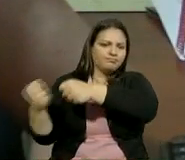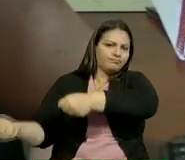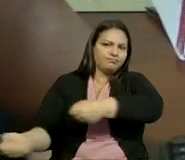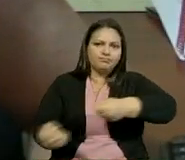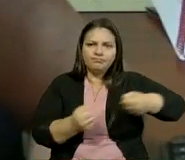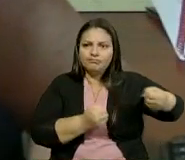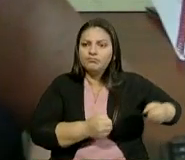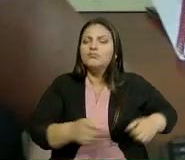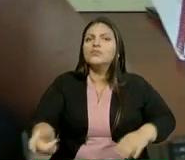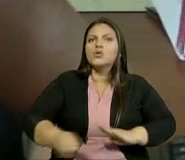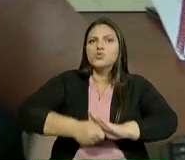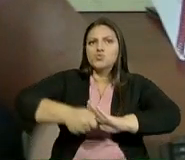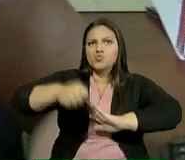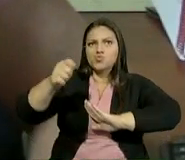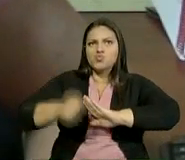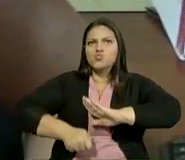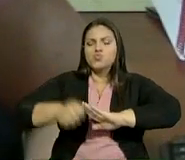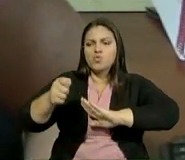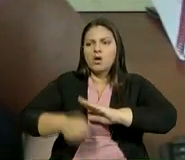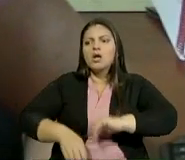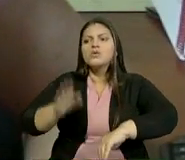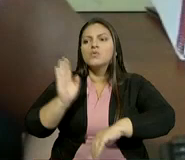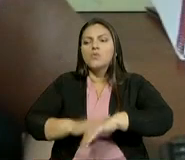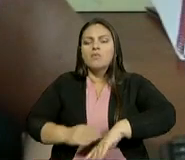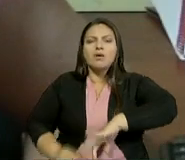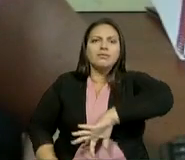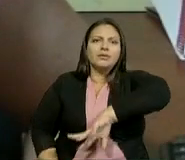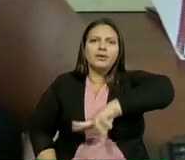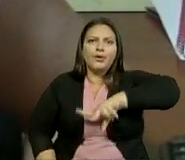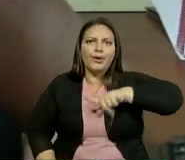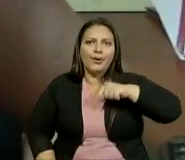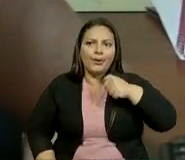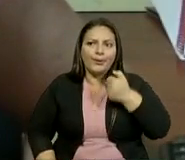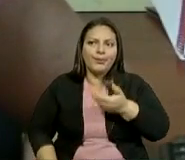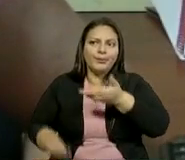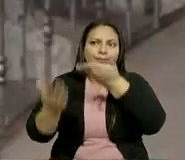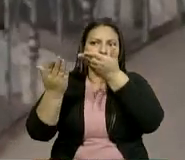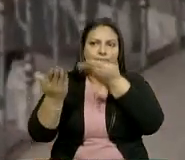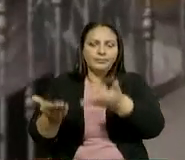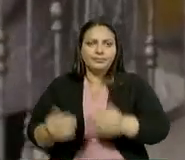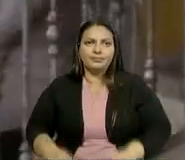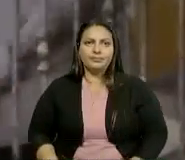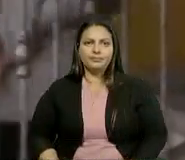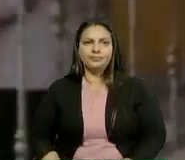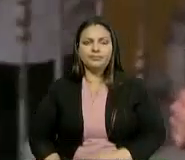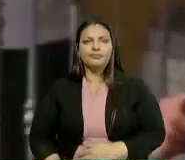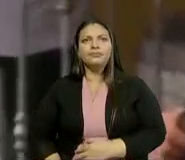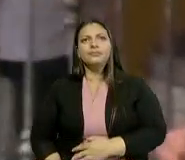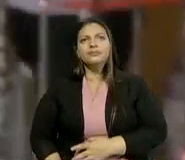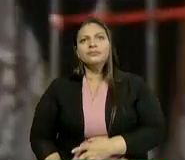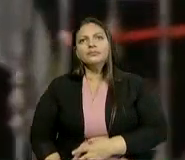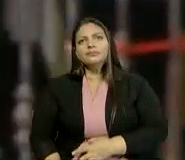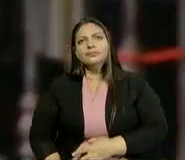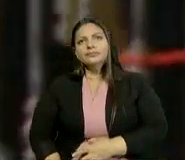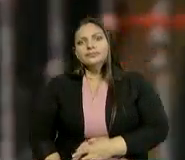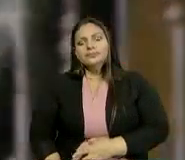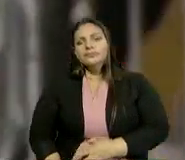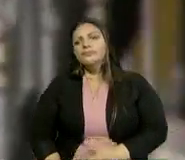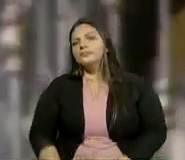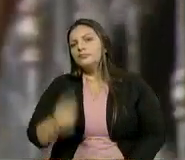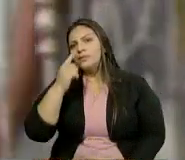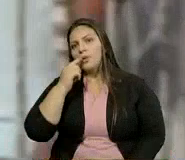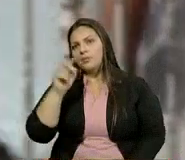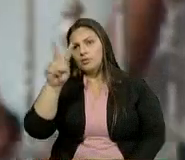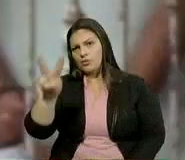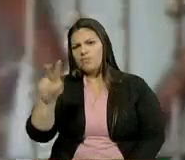delito de robo en condiciones, y al que hay una persona herida con arma de fuego. Dos de los detenidos tienen antecedentes penales por robo